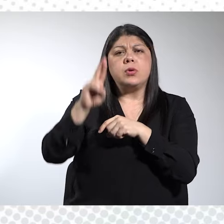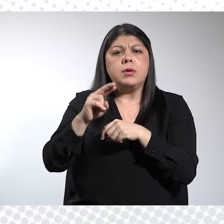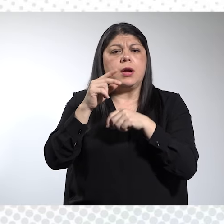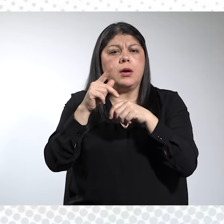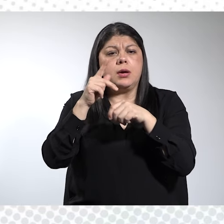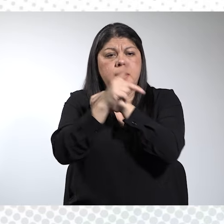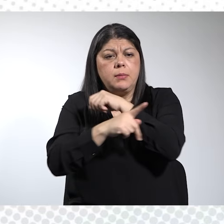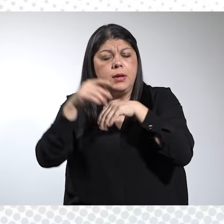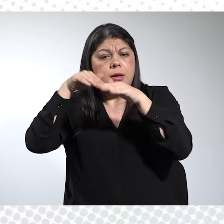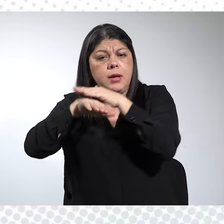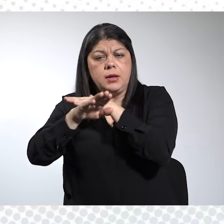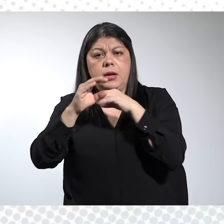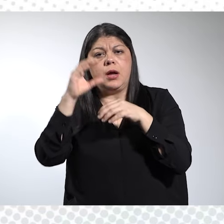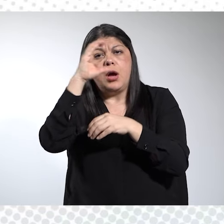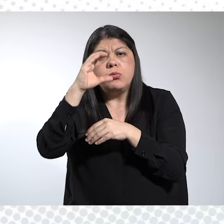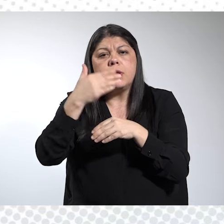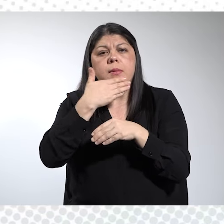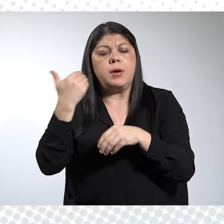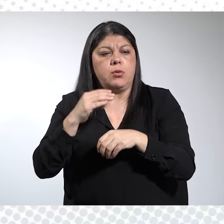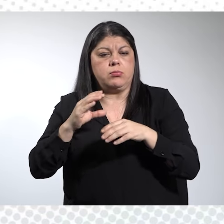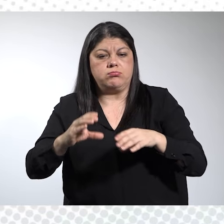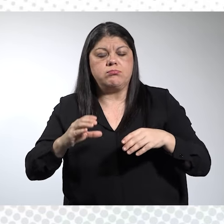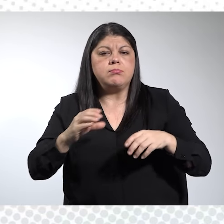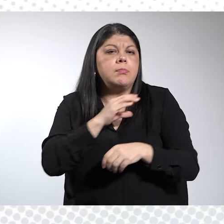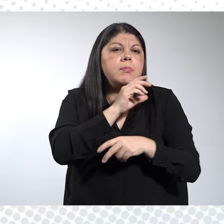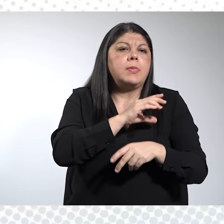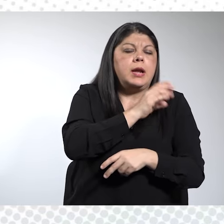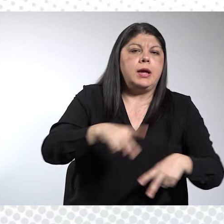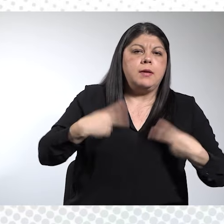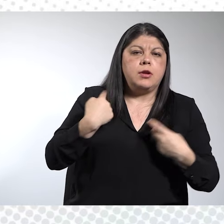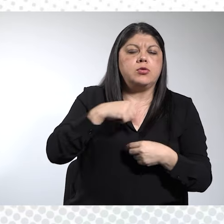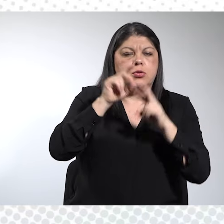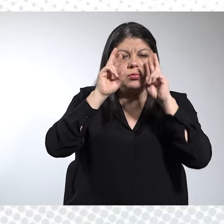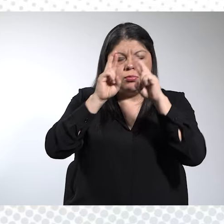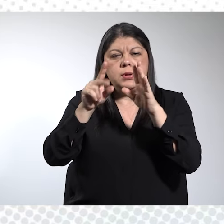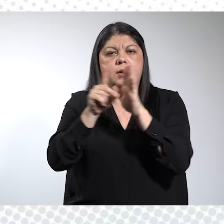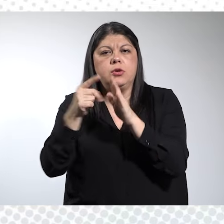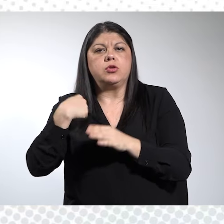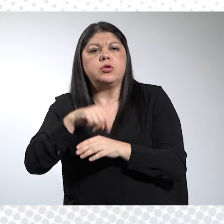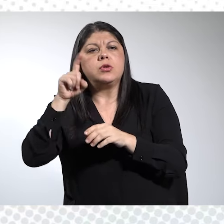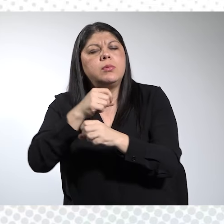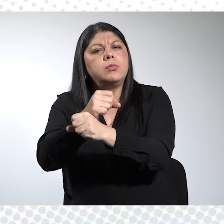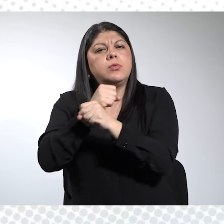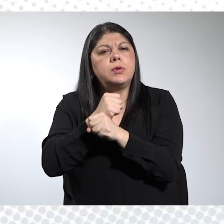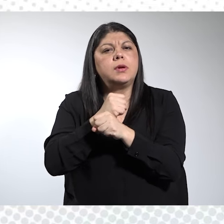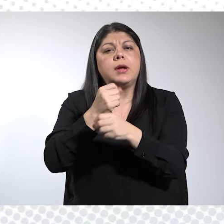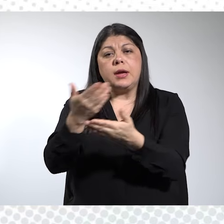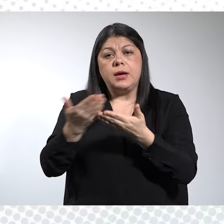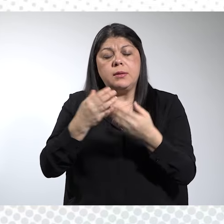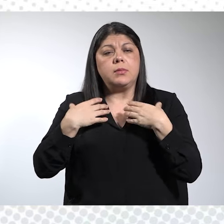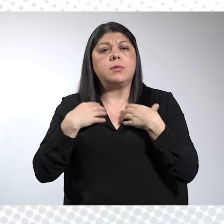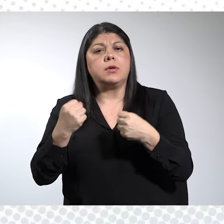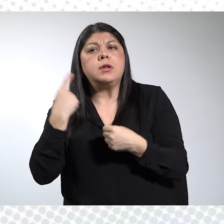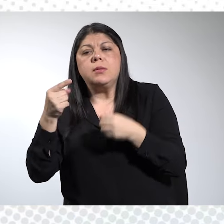un país que si viene un migrante a buscar mejoras de la calidad de vida, les vamos a respetar sus derechos. Nosotros debemos garantizar que el